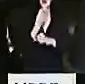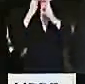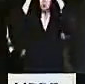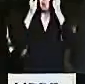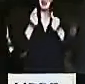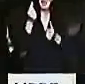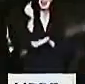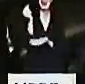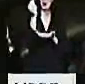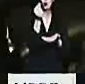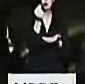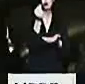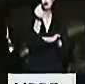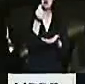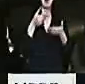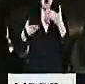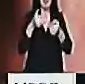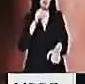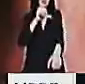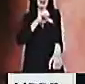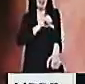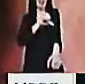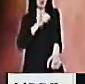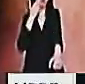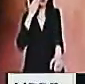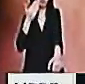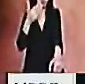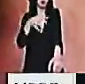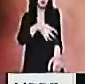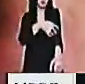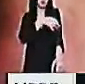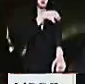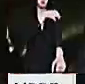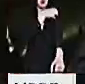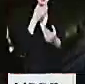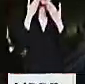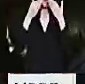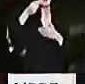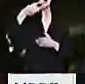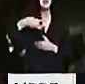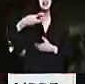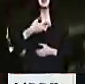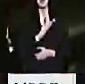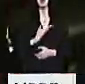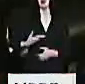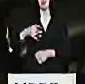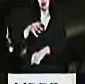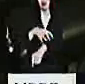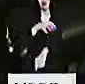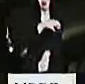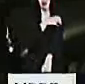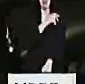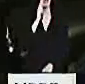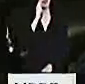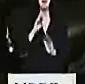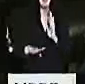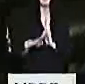competencias y de recursos del nivel central a las localidades, a los municipios, a los gobiernos regionales, o sea, a